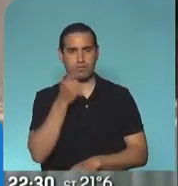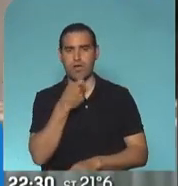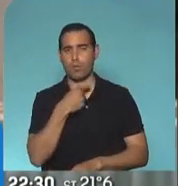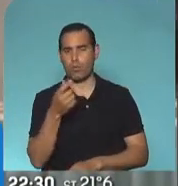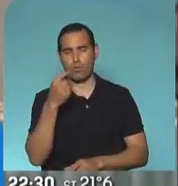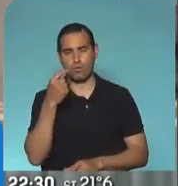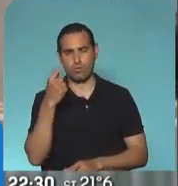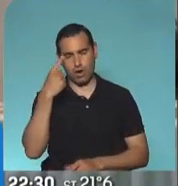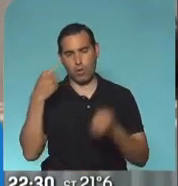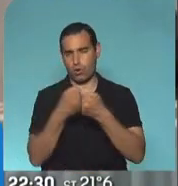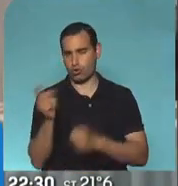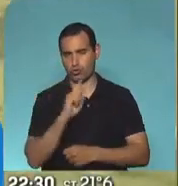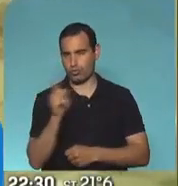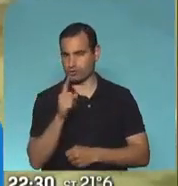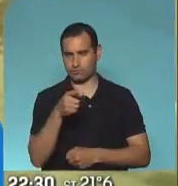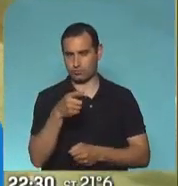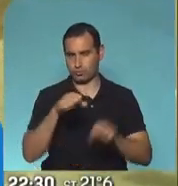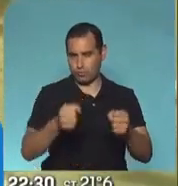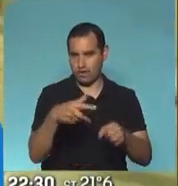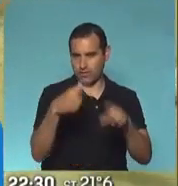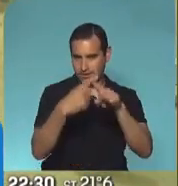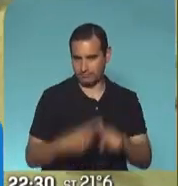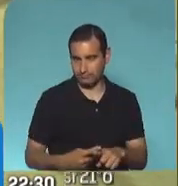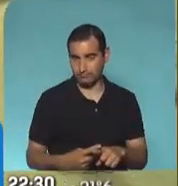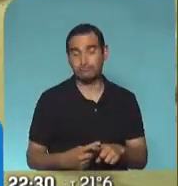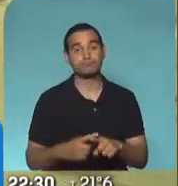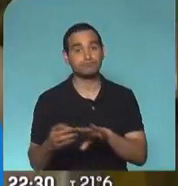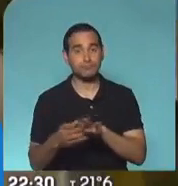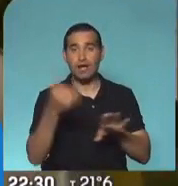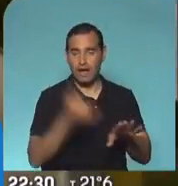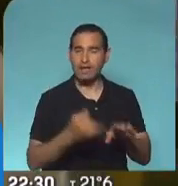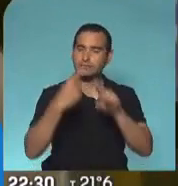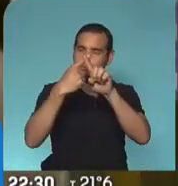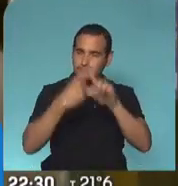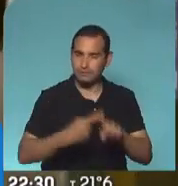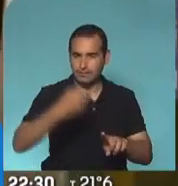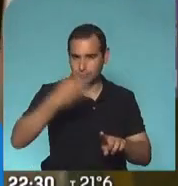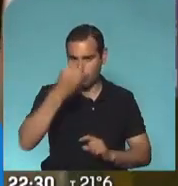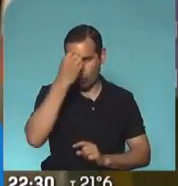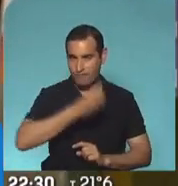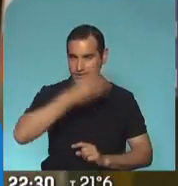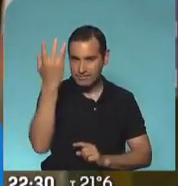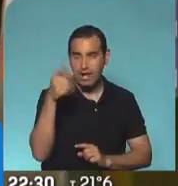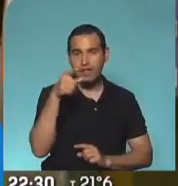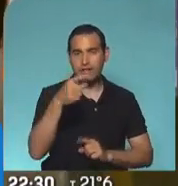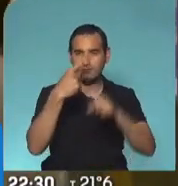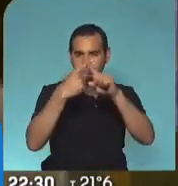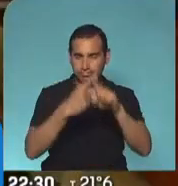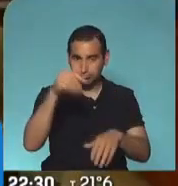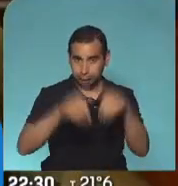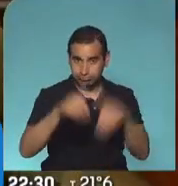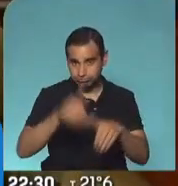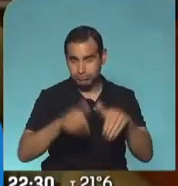de suspender el conteo rápido. En paralelo, se realizaba el escrutinio definitivo oficial a través del cómputo de actas que